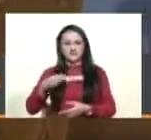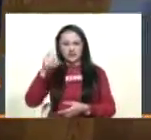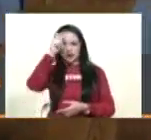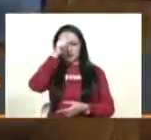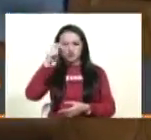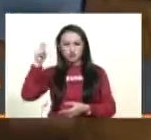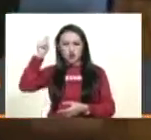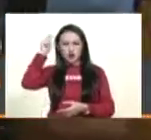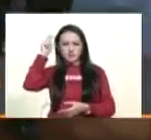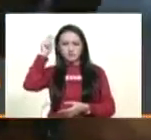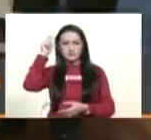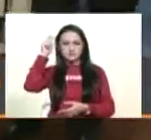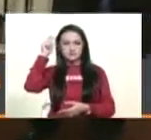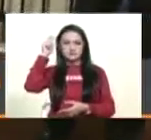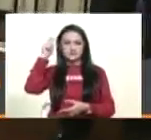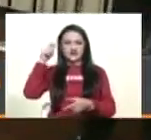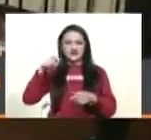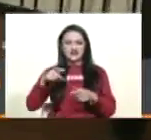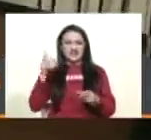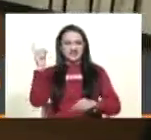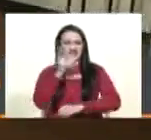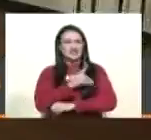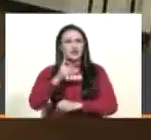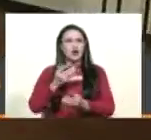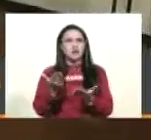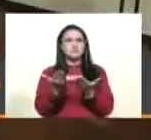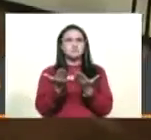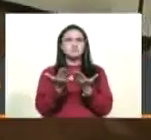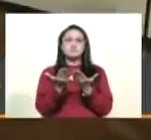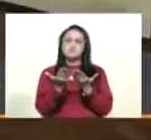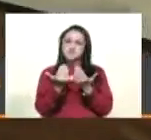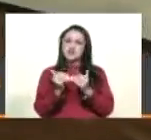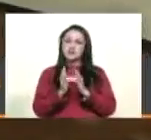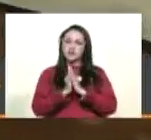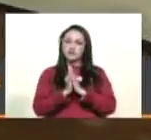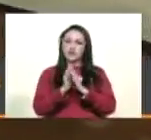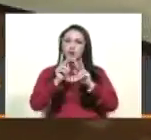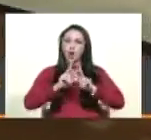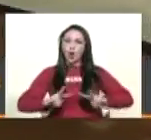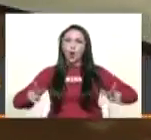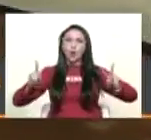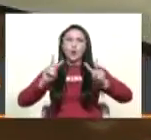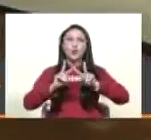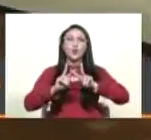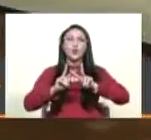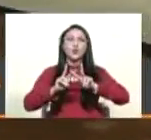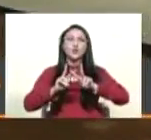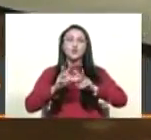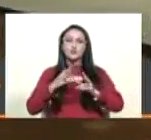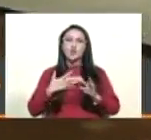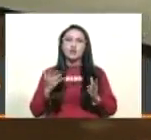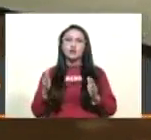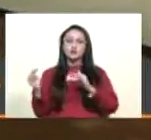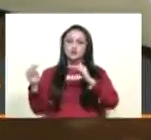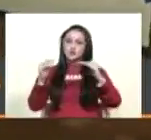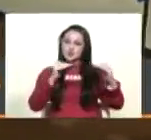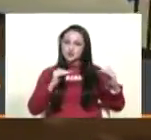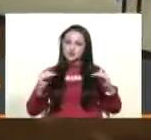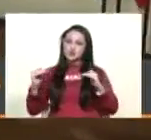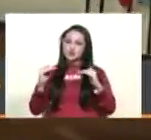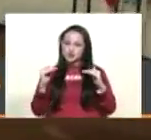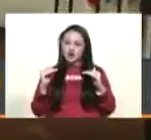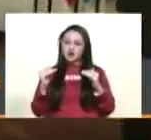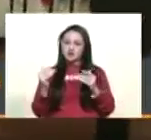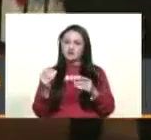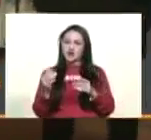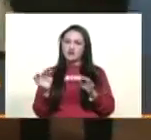el unilateralismo dictatorial, y le pide o espera que las Naciones Unidas, dice usted, puedan neutralizar estas medidas